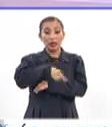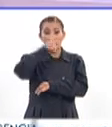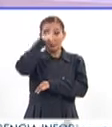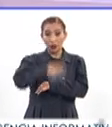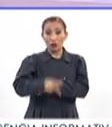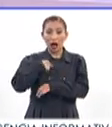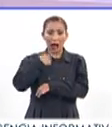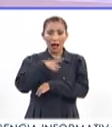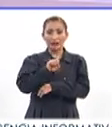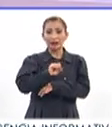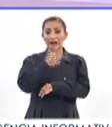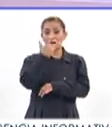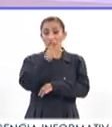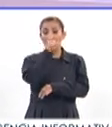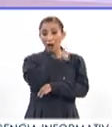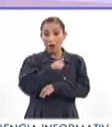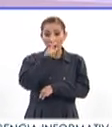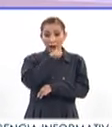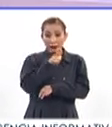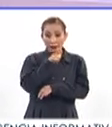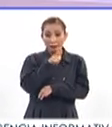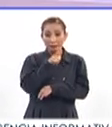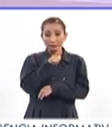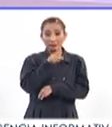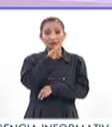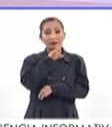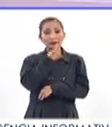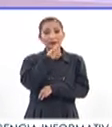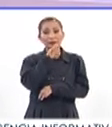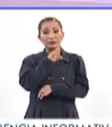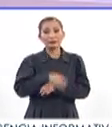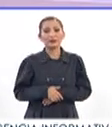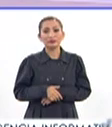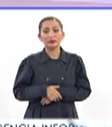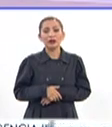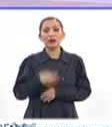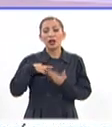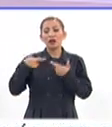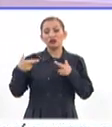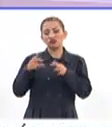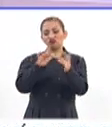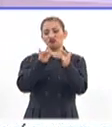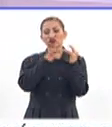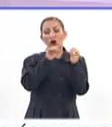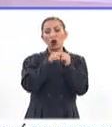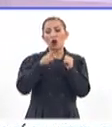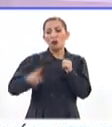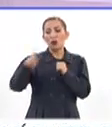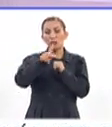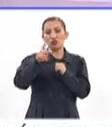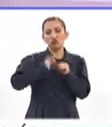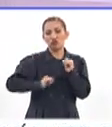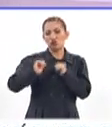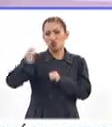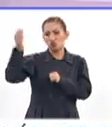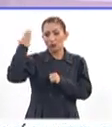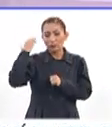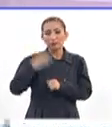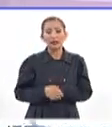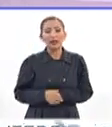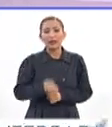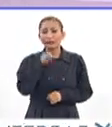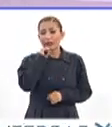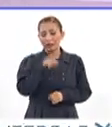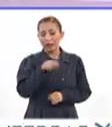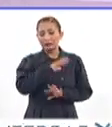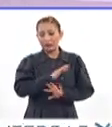México. En México hay 68 lenguas maternas, muchas relacionadas por supuesto con nuestros pueblos originarios y que